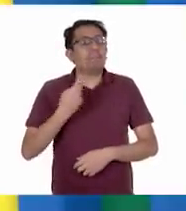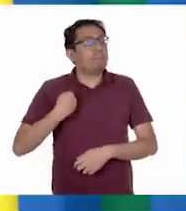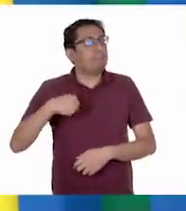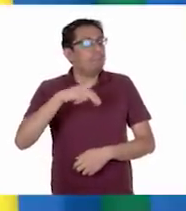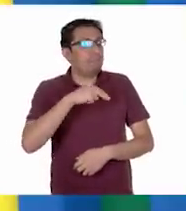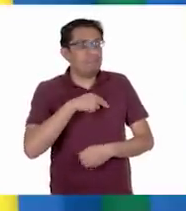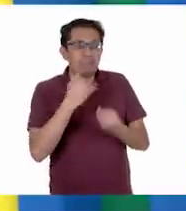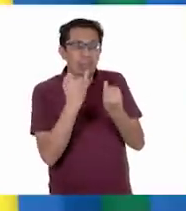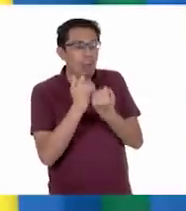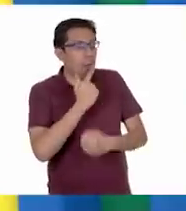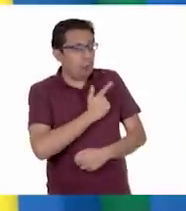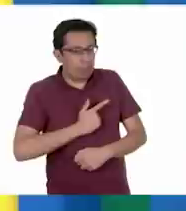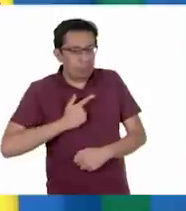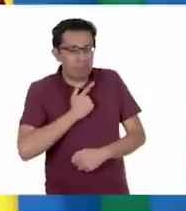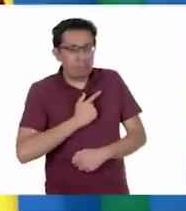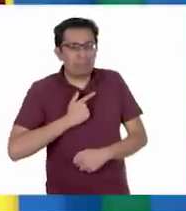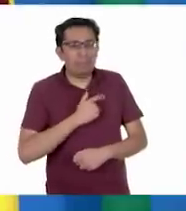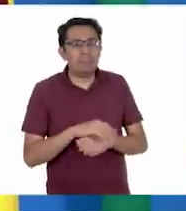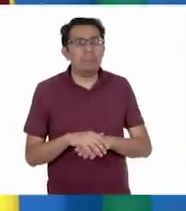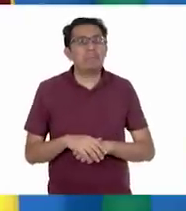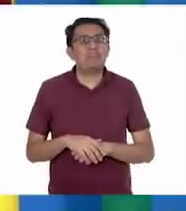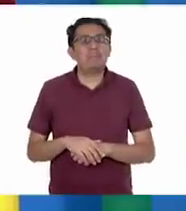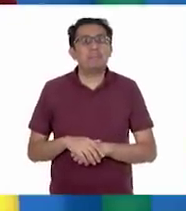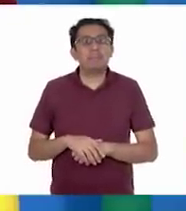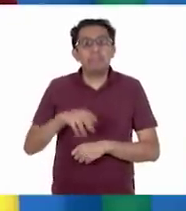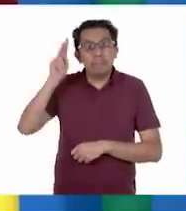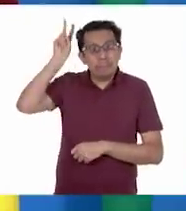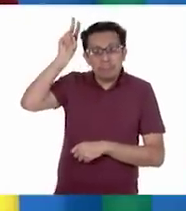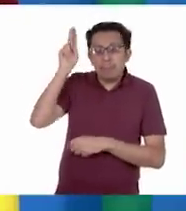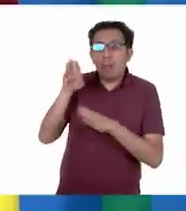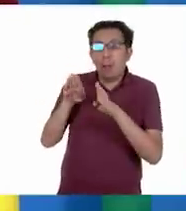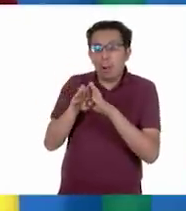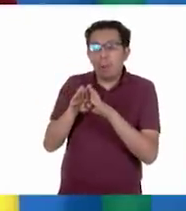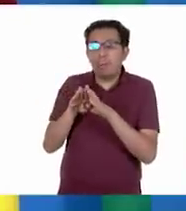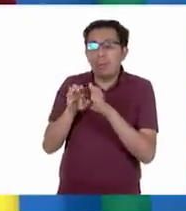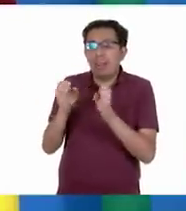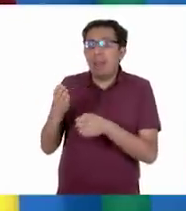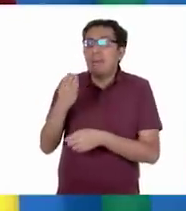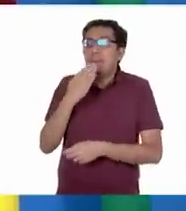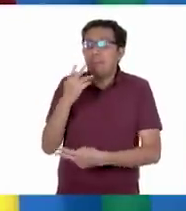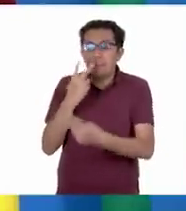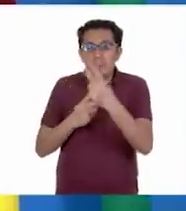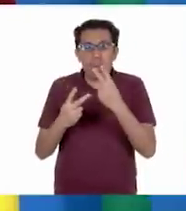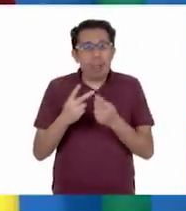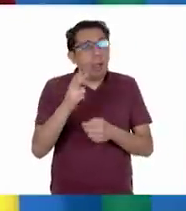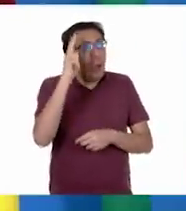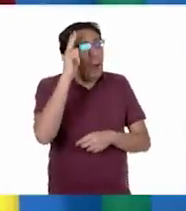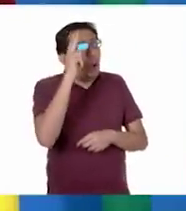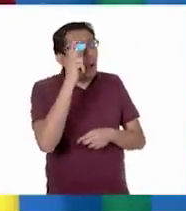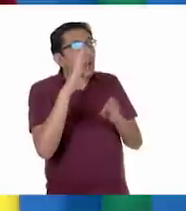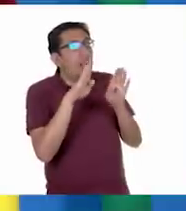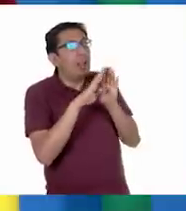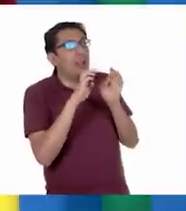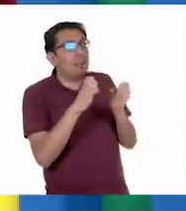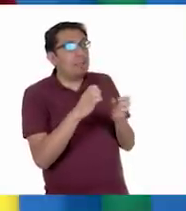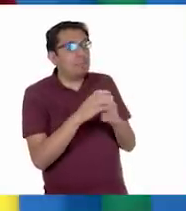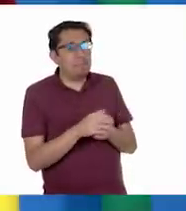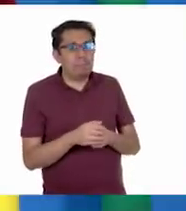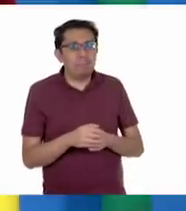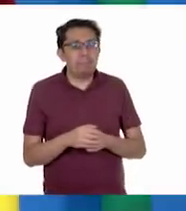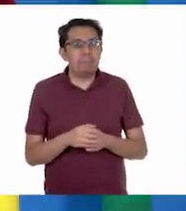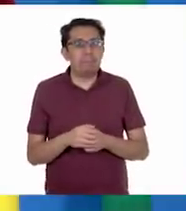da muchísimo gusto. Y Raulito, ¿cómo estás? Bienvenido. Hola, Juan Carlos. Hola, María. Hola, maestra Raulito. María.